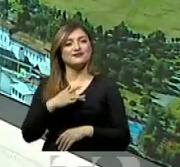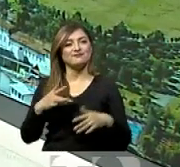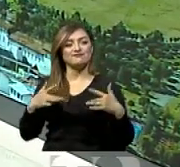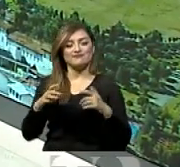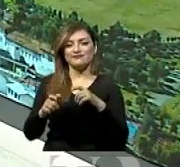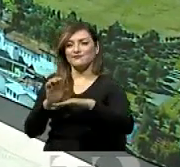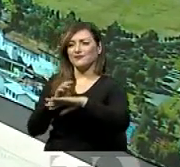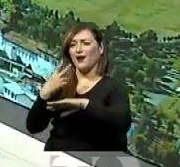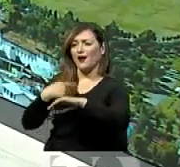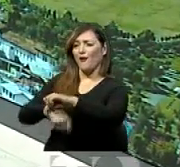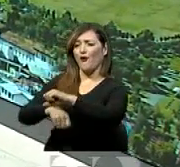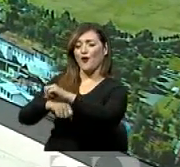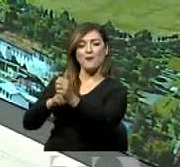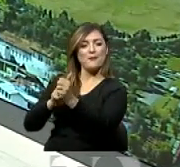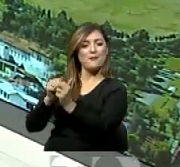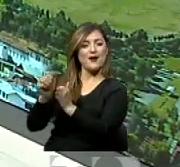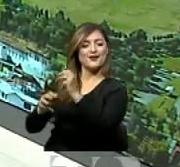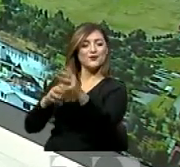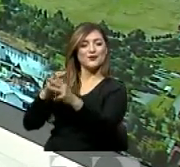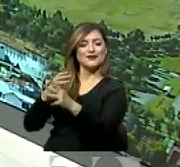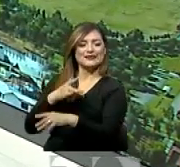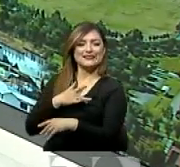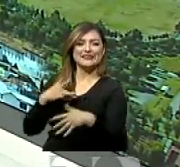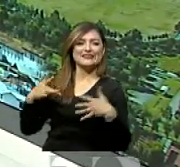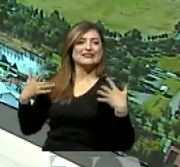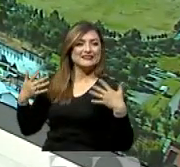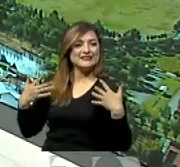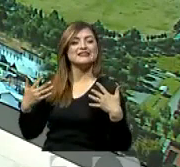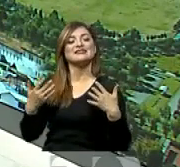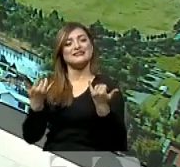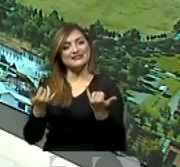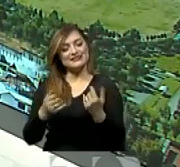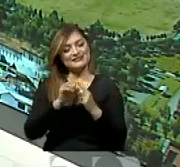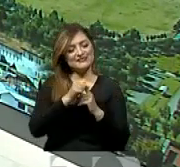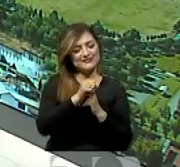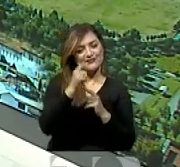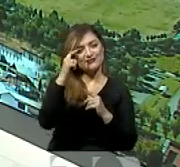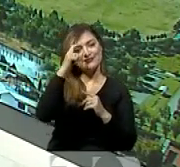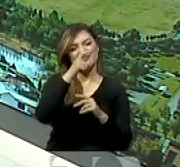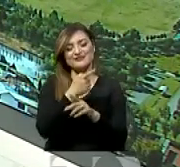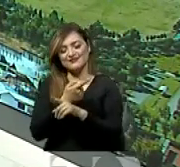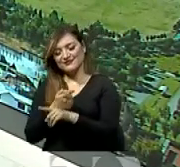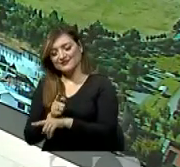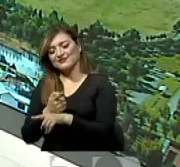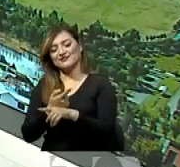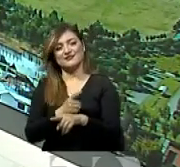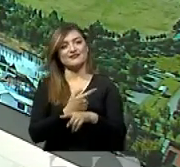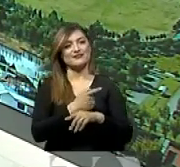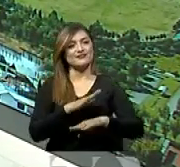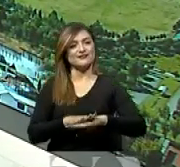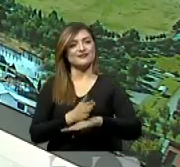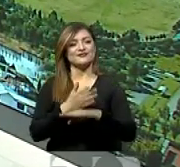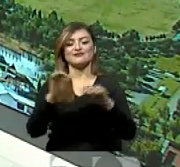al Ecuador y ahora también vivimos en esos mismos momentos porque atravesamos por diferentes situaciones y tenemos justamente estos motivos